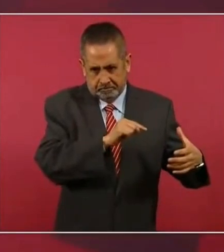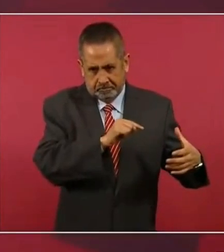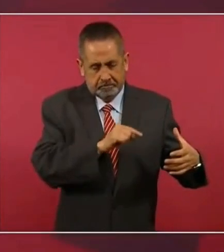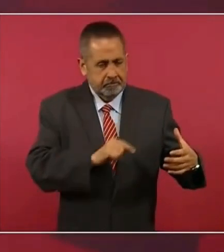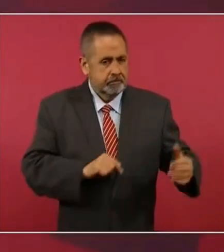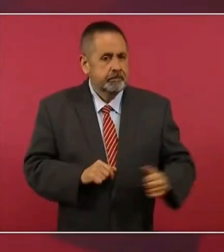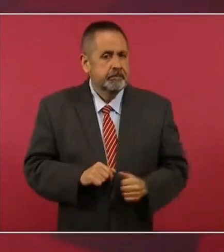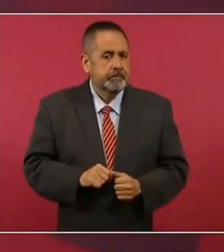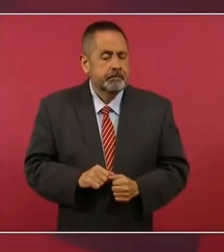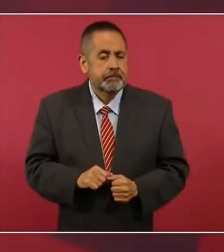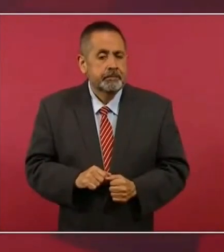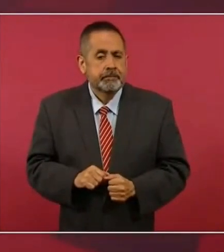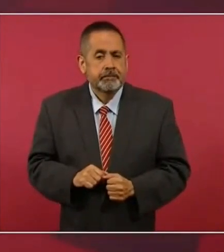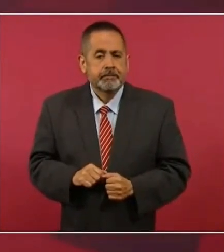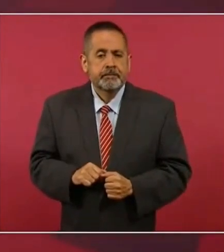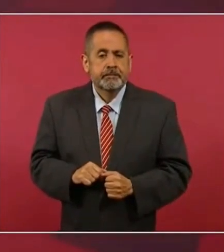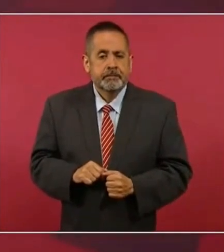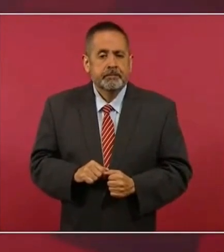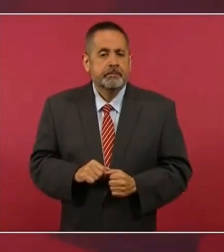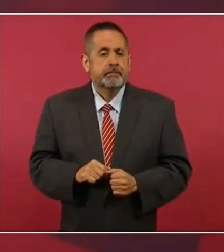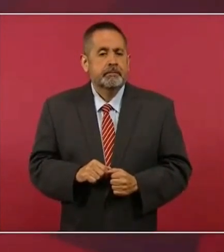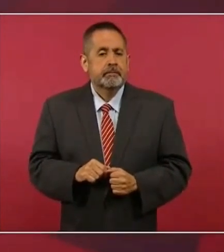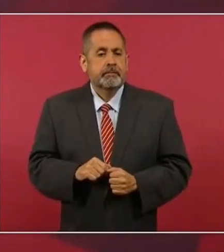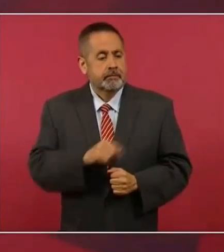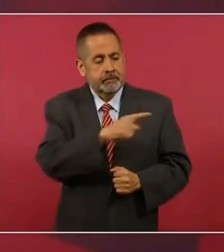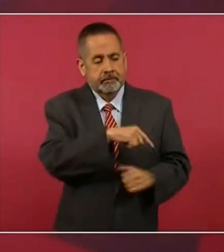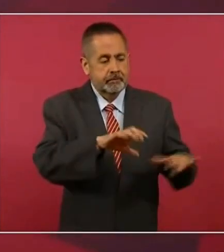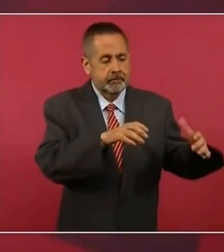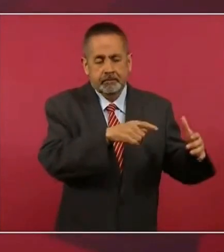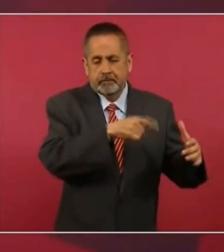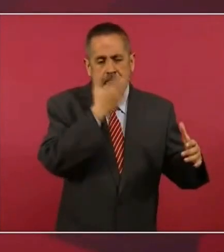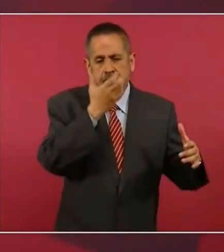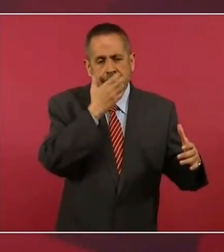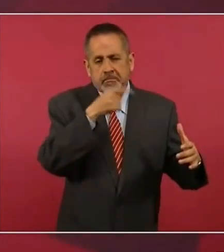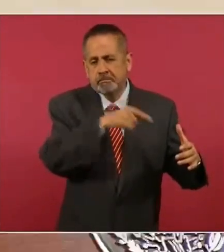que tienen como característica